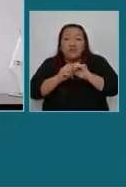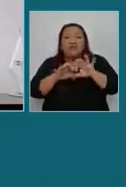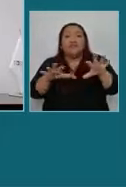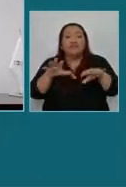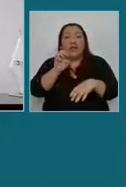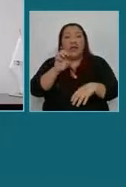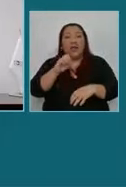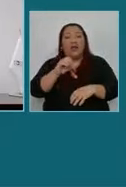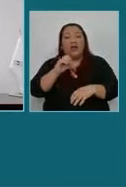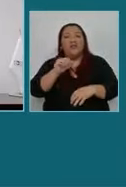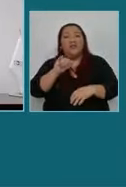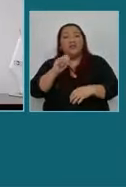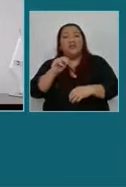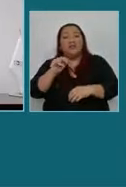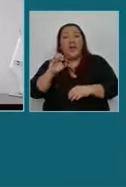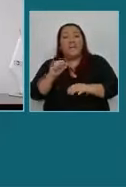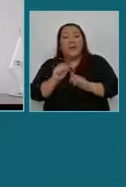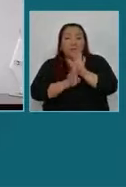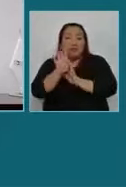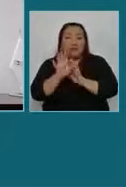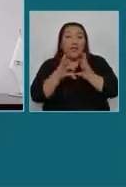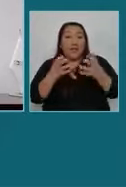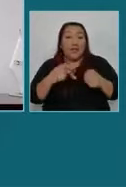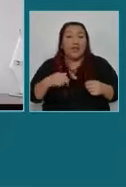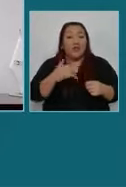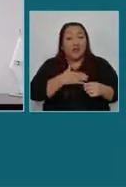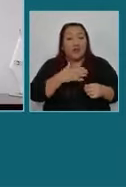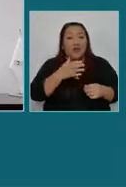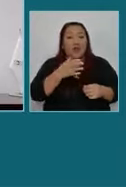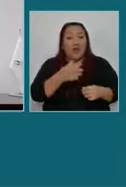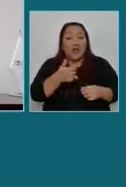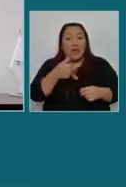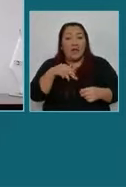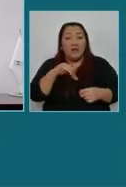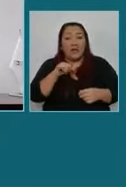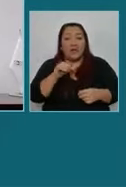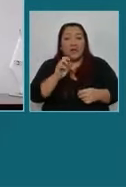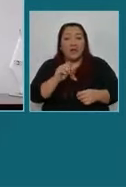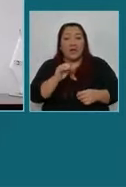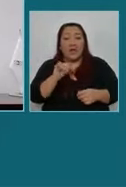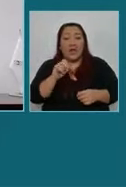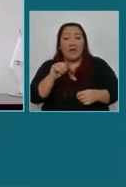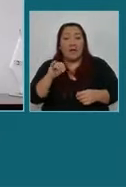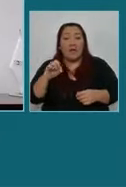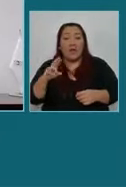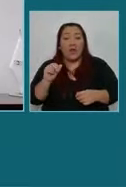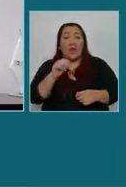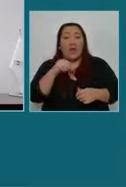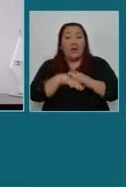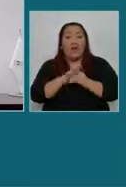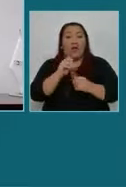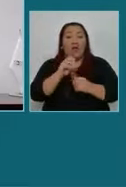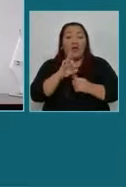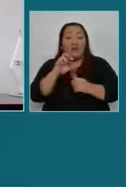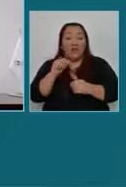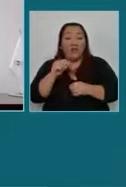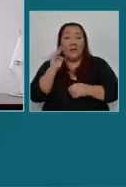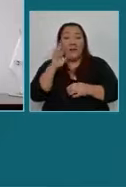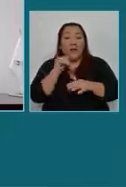ecosistema de innovación y emprendimiento. Yo soy Amy Yamamura, soy gerente de desarrollo e innovación en COFIDE, que es el Banco de